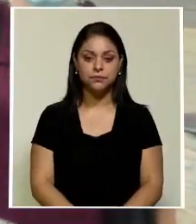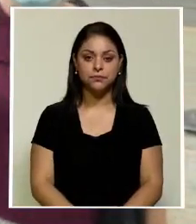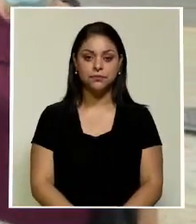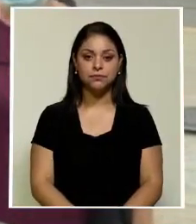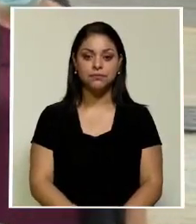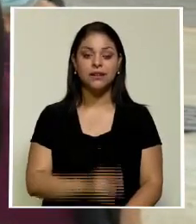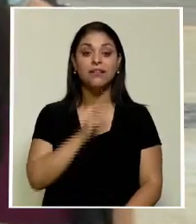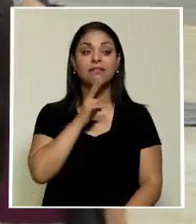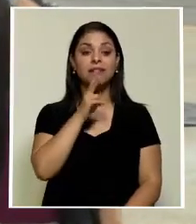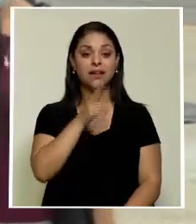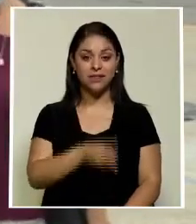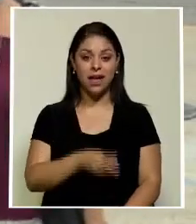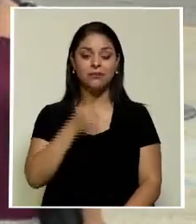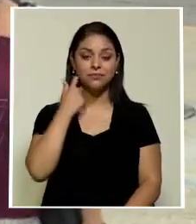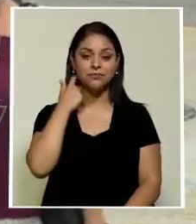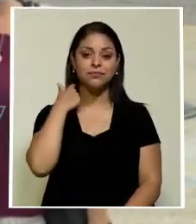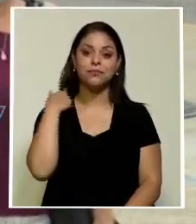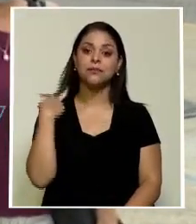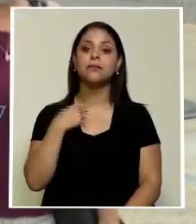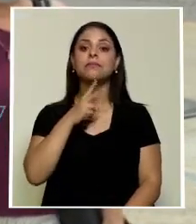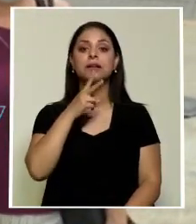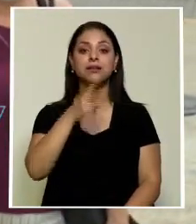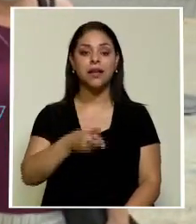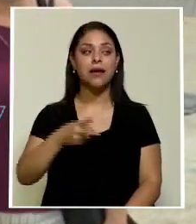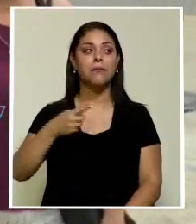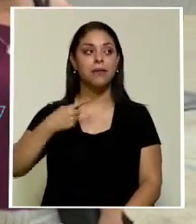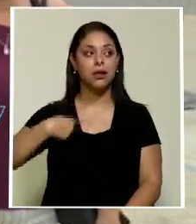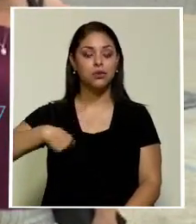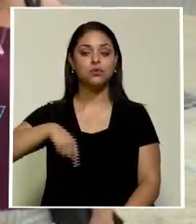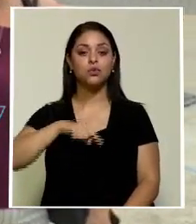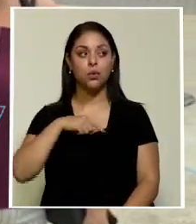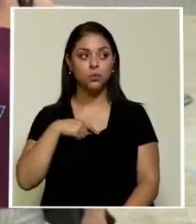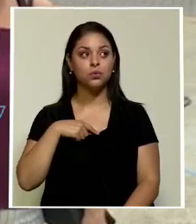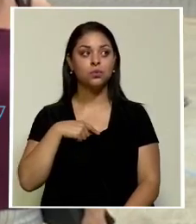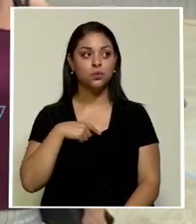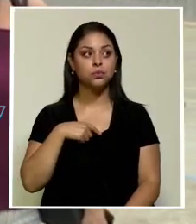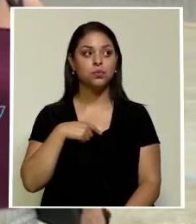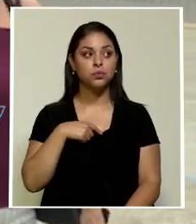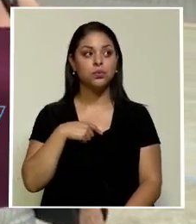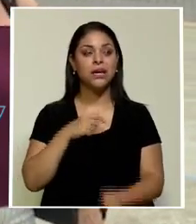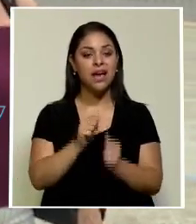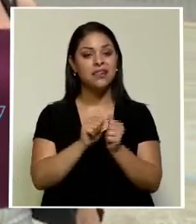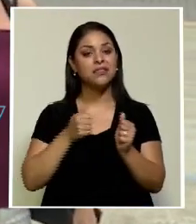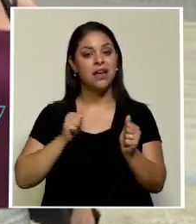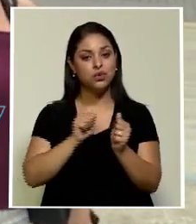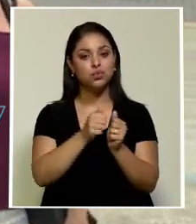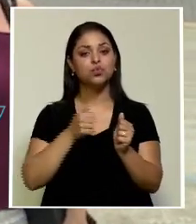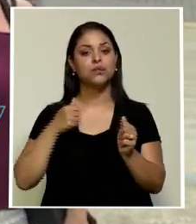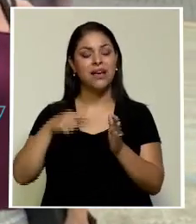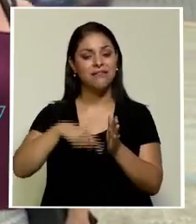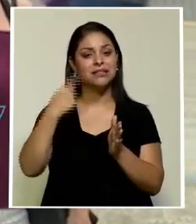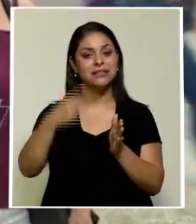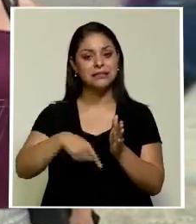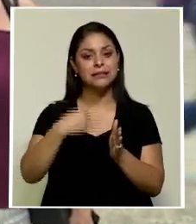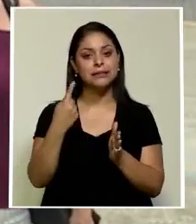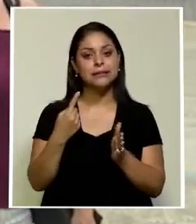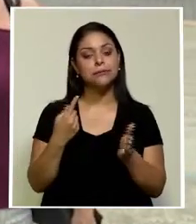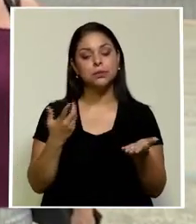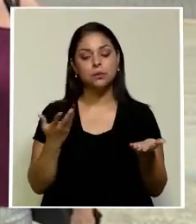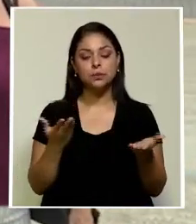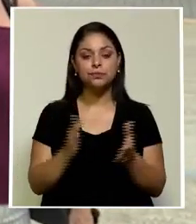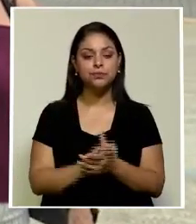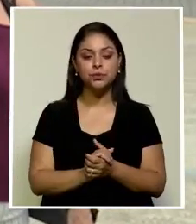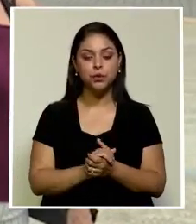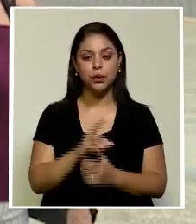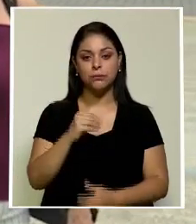La verdad es que para nosotros ha sido, digamos, atrasos, a veces han habido atrasos, pero no hemos